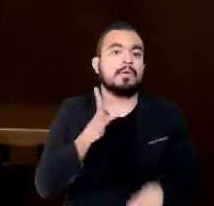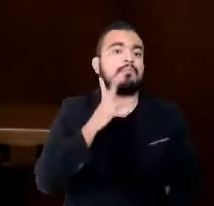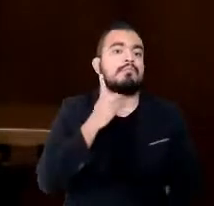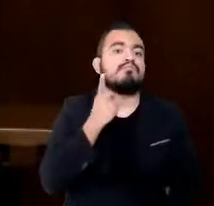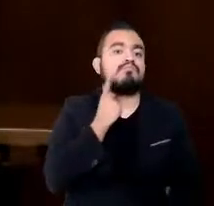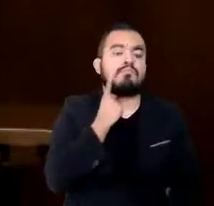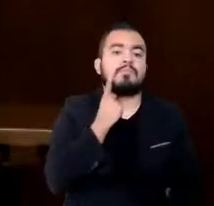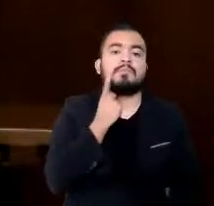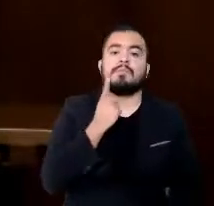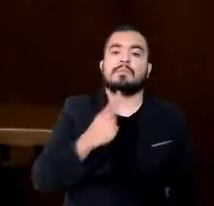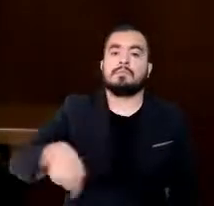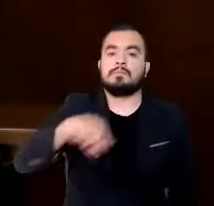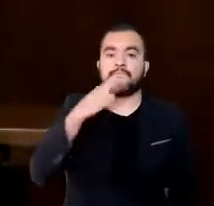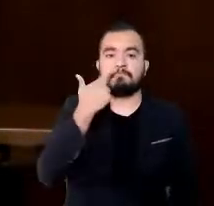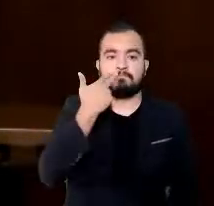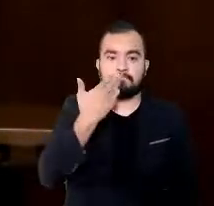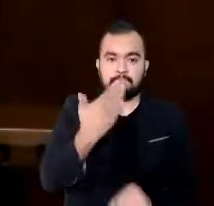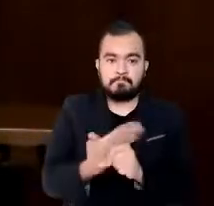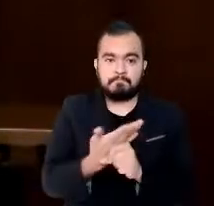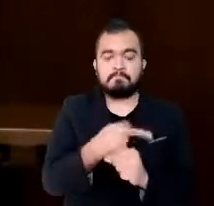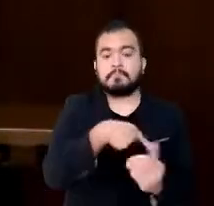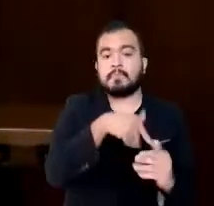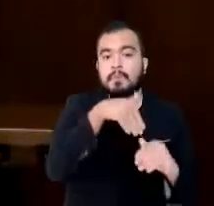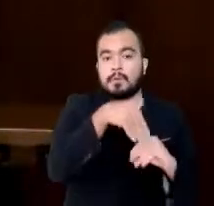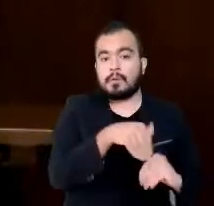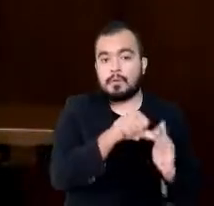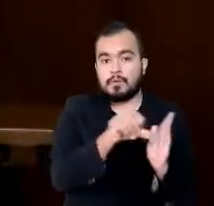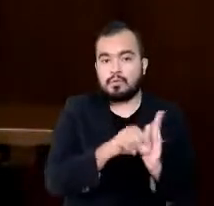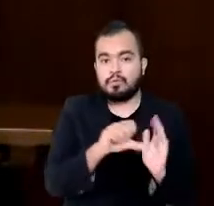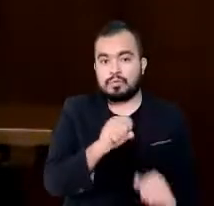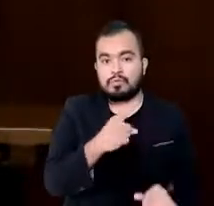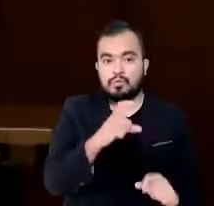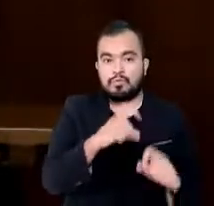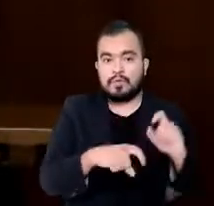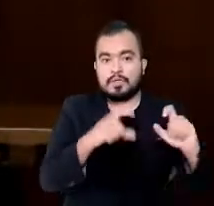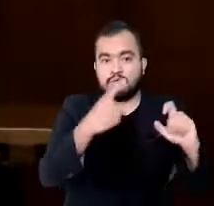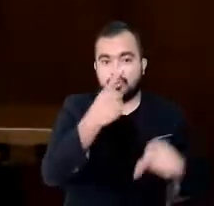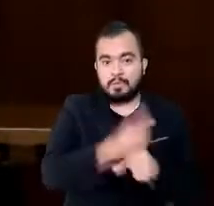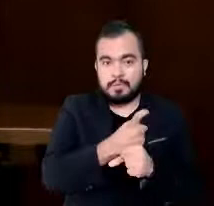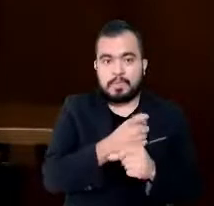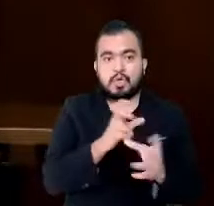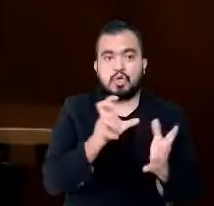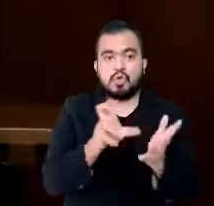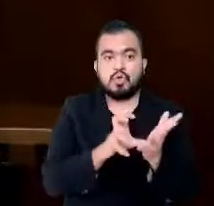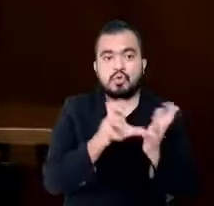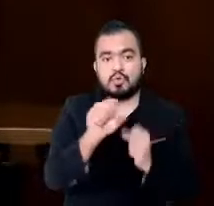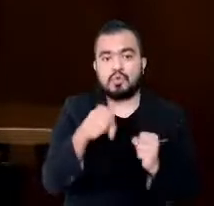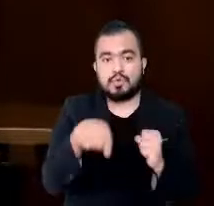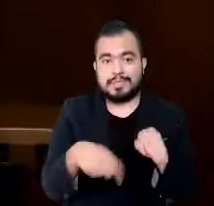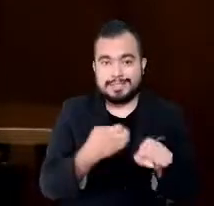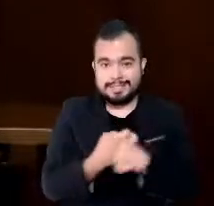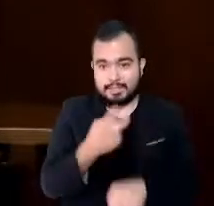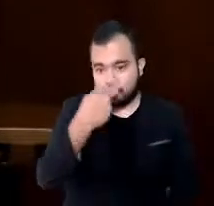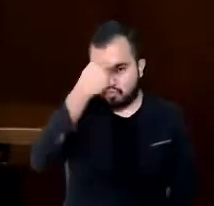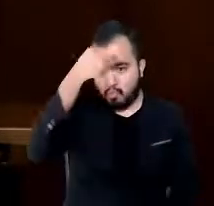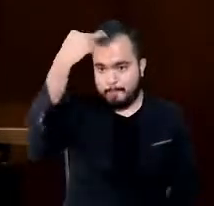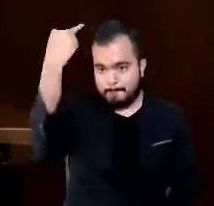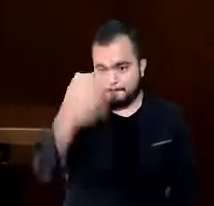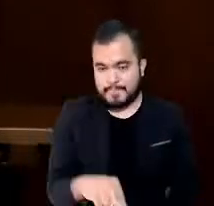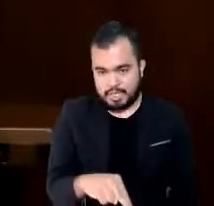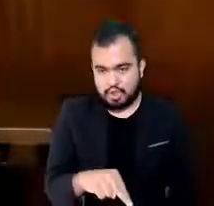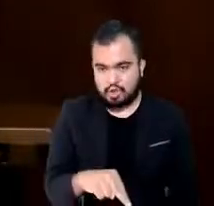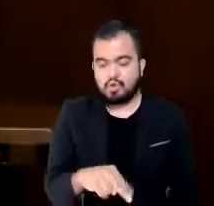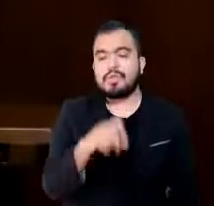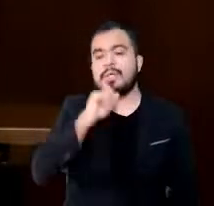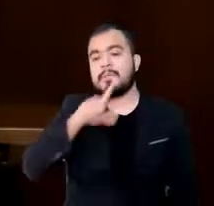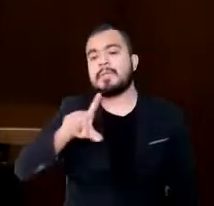las facultades que le confieren los artículos 61, fracción primera de la Constitución Política del Estado Libre y Soberano de México